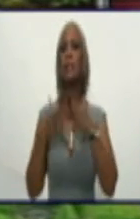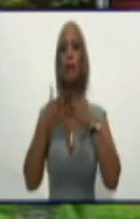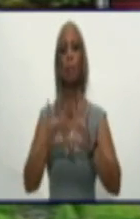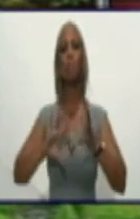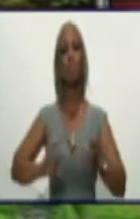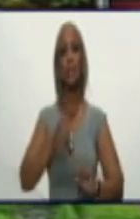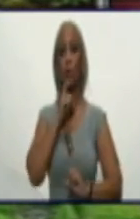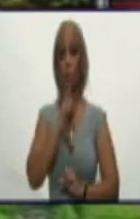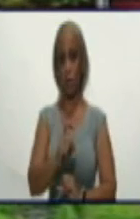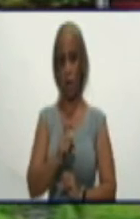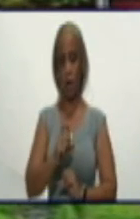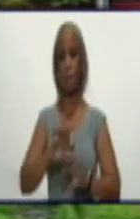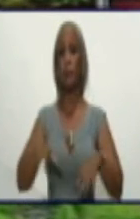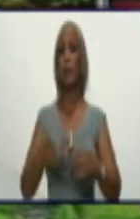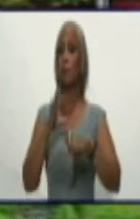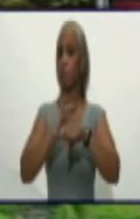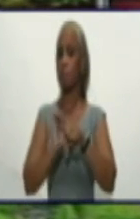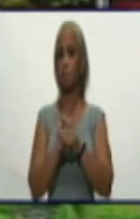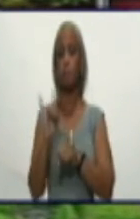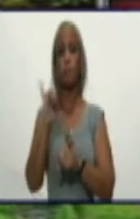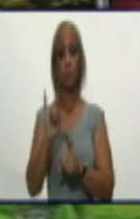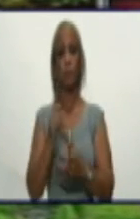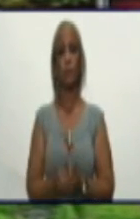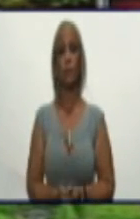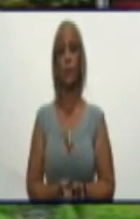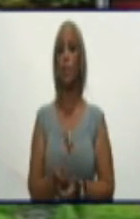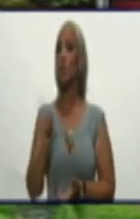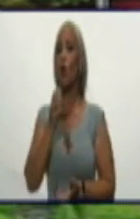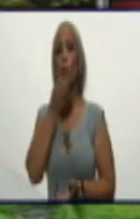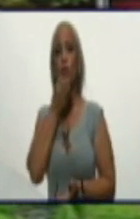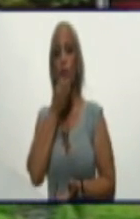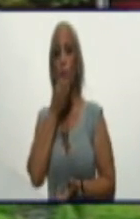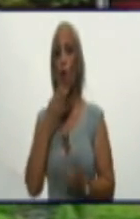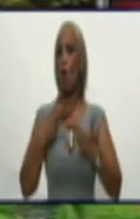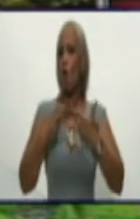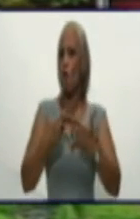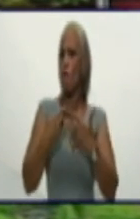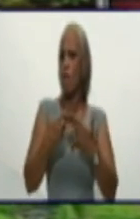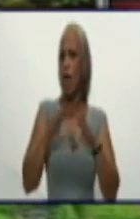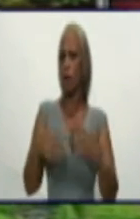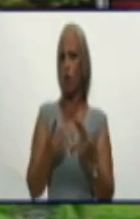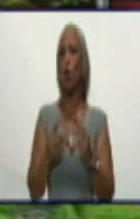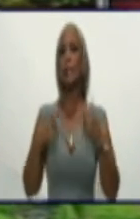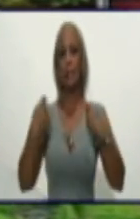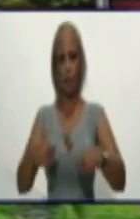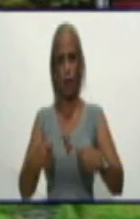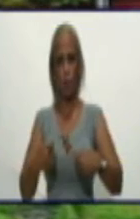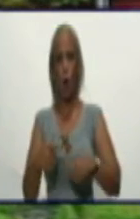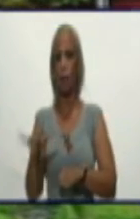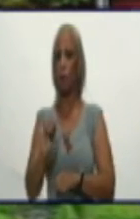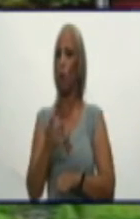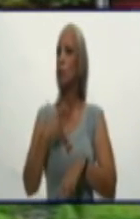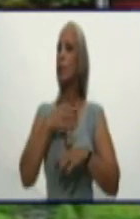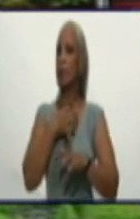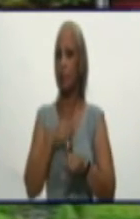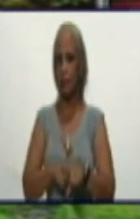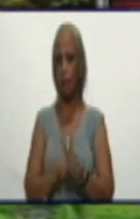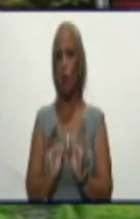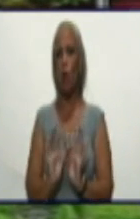situación epidemiológica, como usted acaba de explicar, y no podemos confiarnos y debemos, al mismo tiempo, como usted